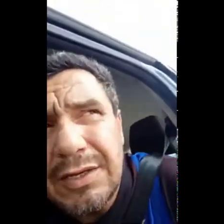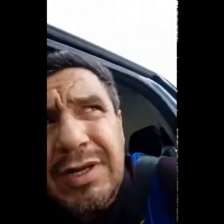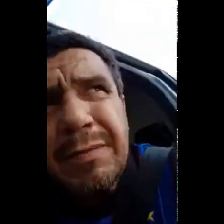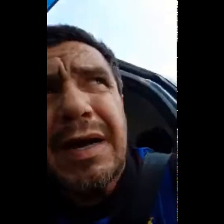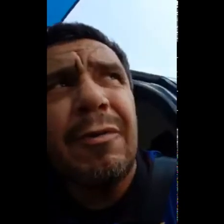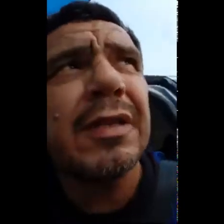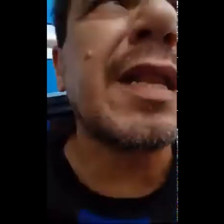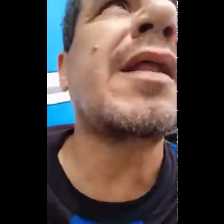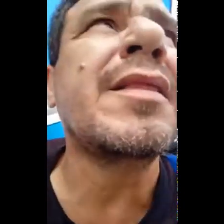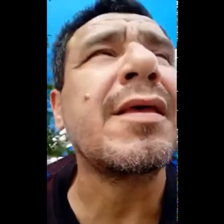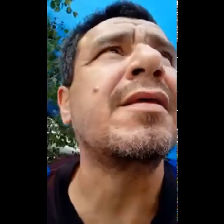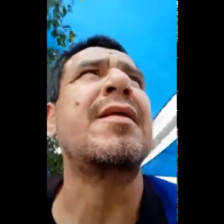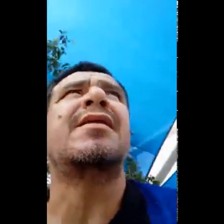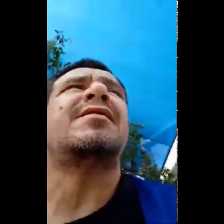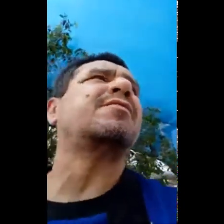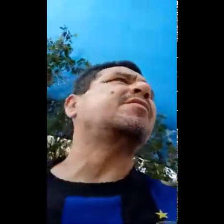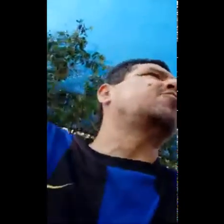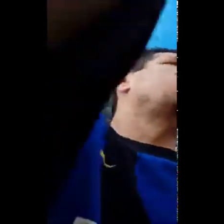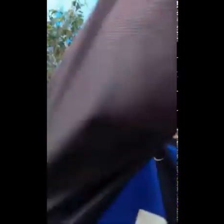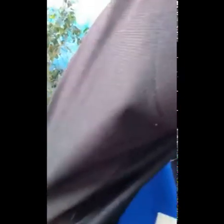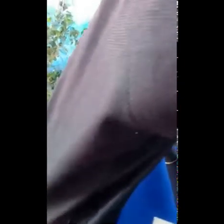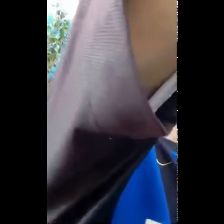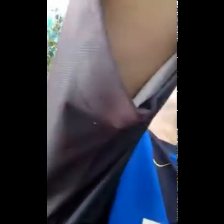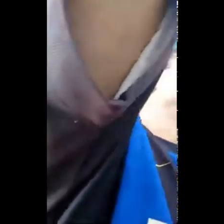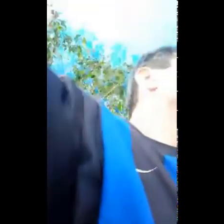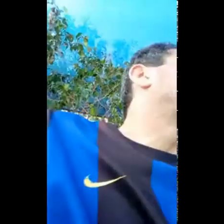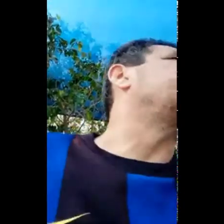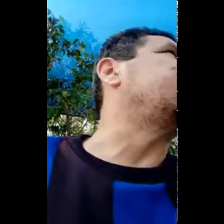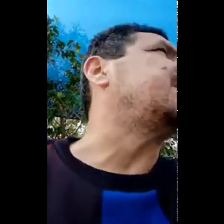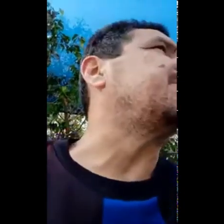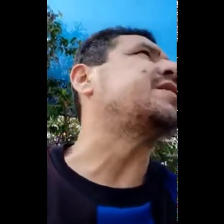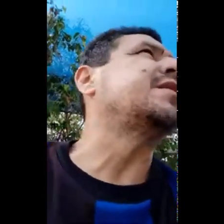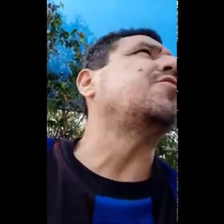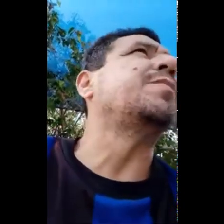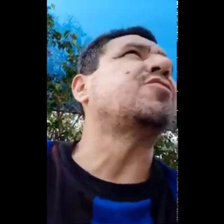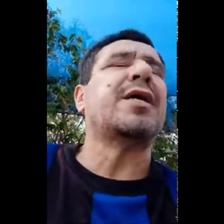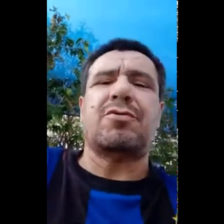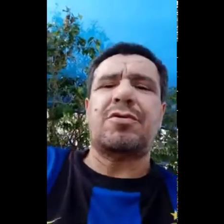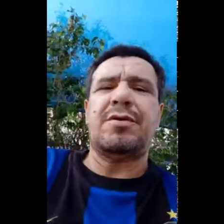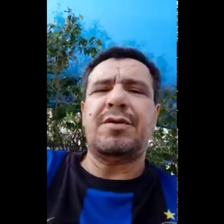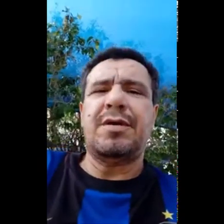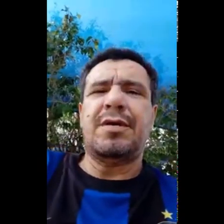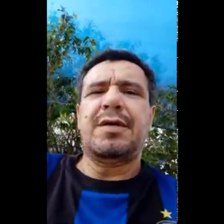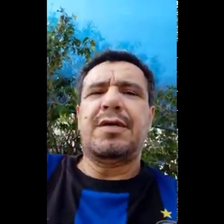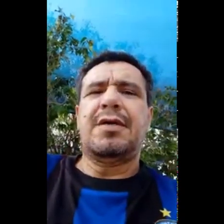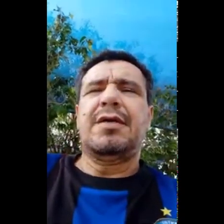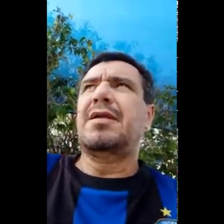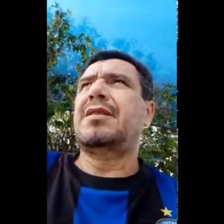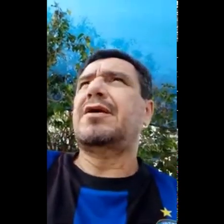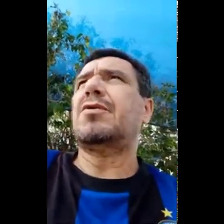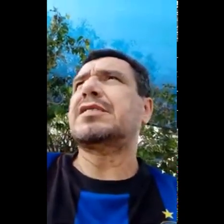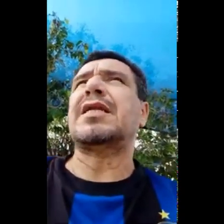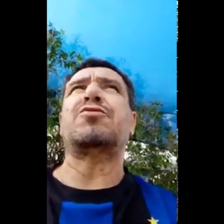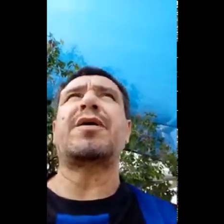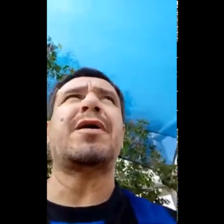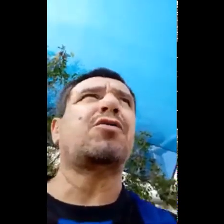Y ahorita me acabo de enterar de en un noticiero que el presidente López Obrador dijo